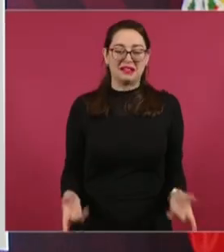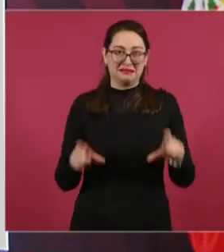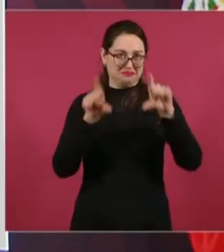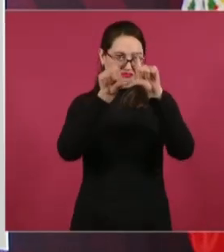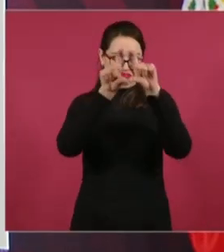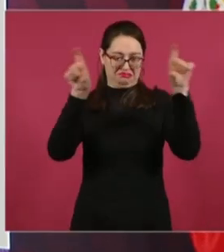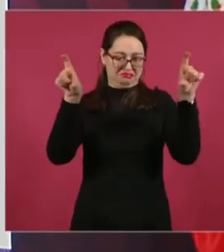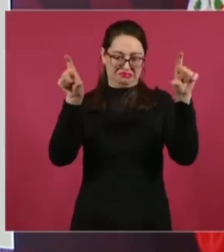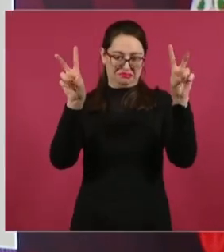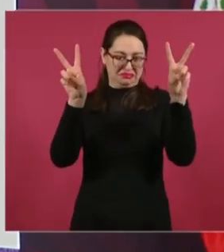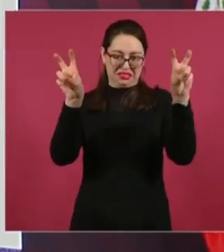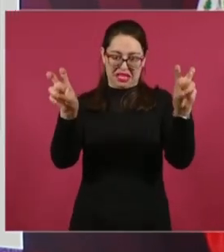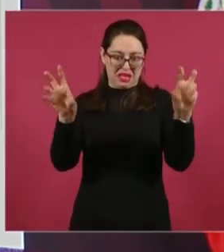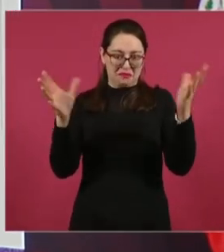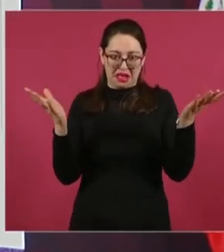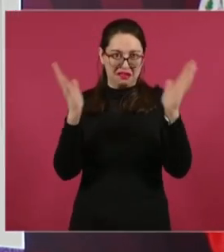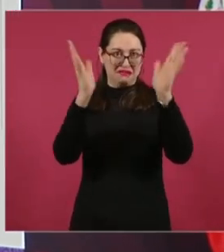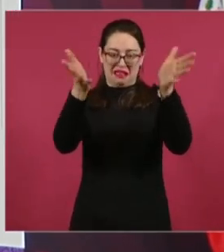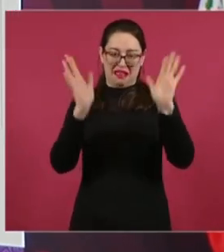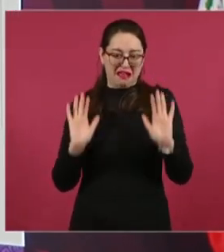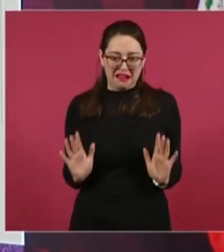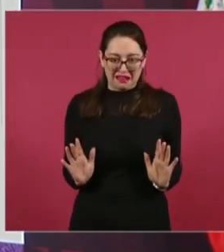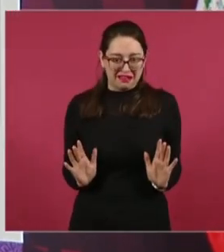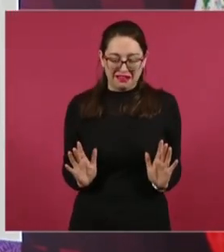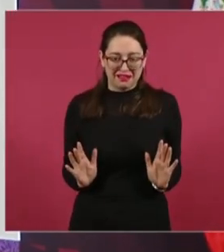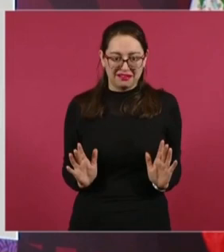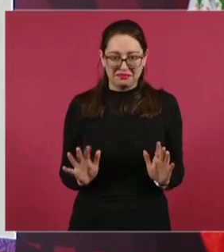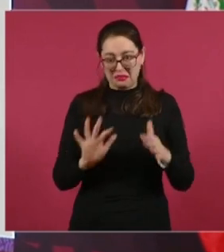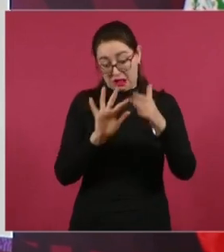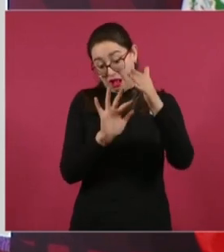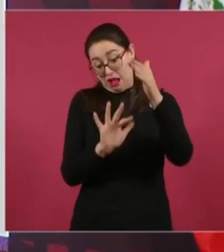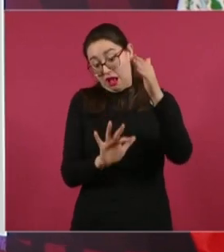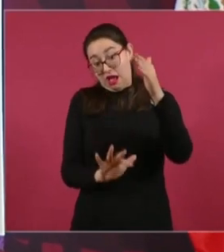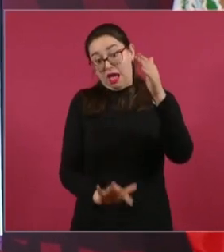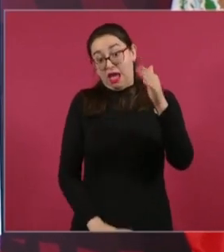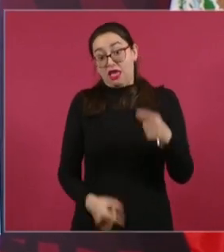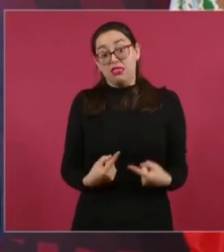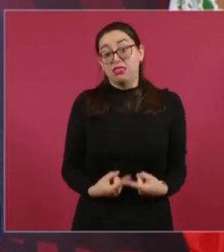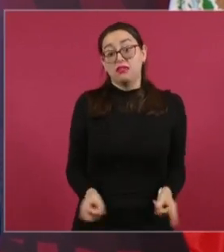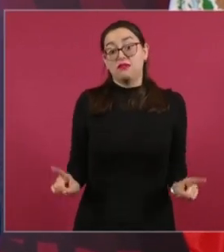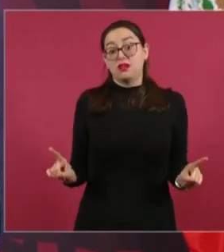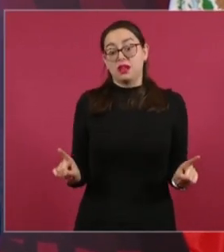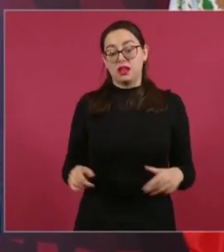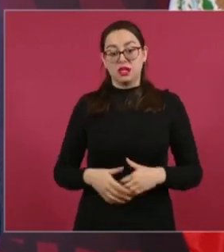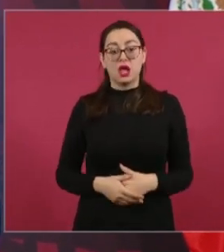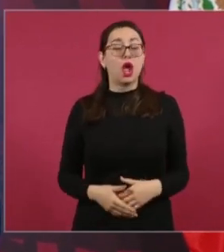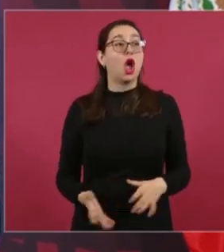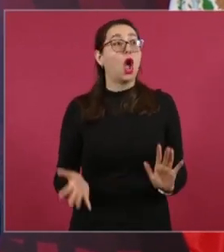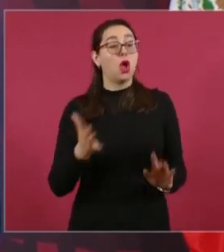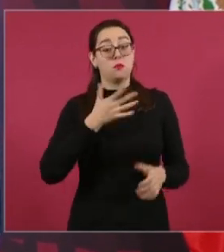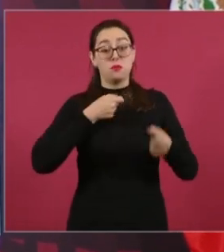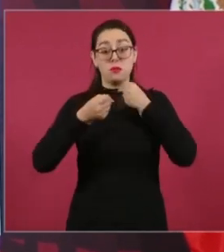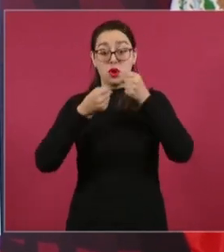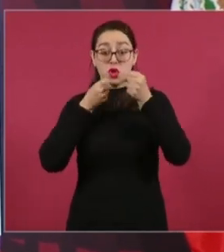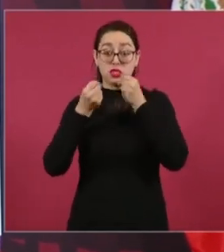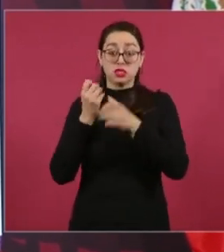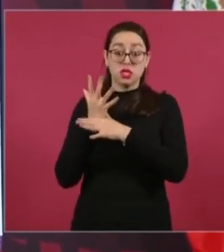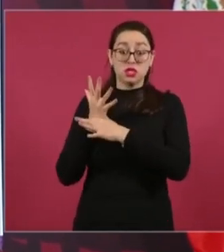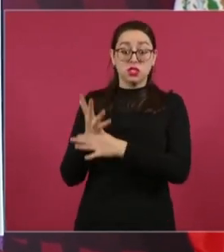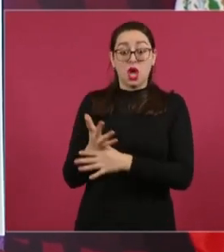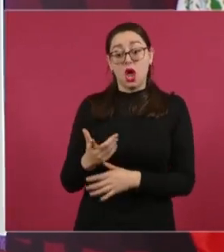no estoy afirmándolo, incluso la misma DEA dijo que no había elementos, sí,